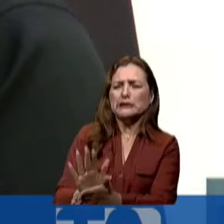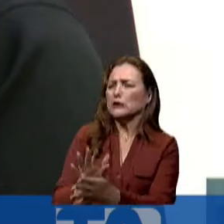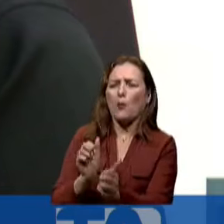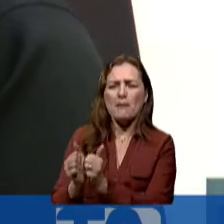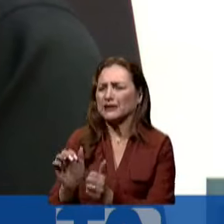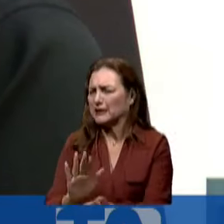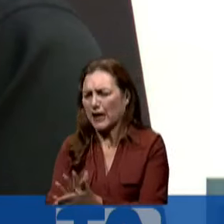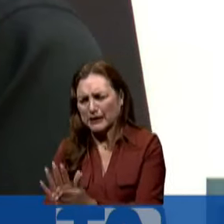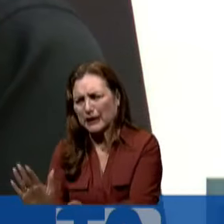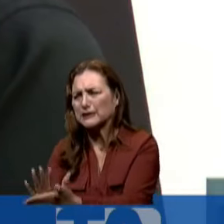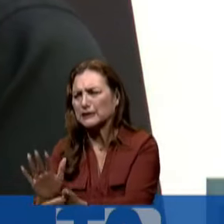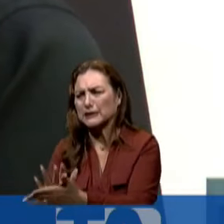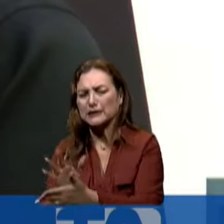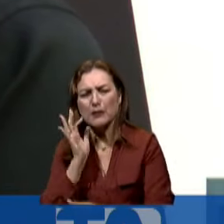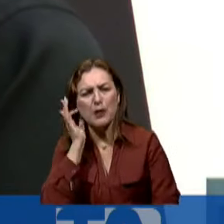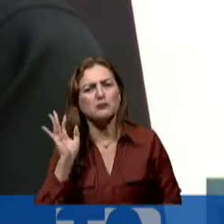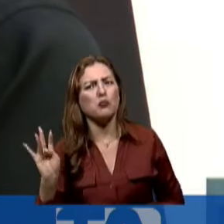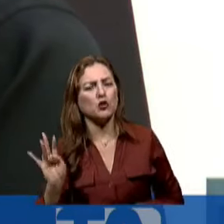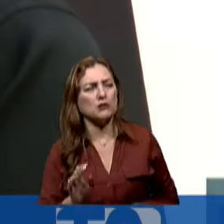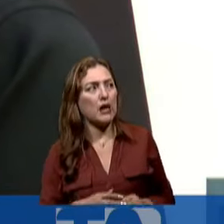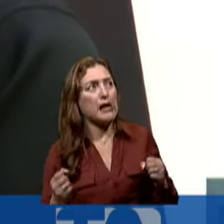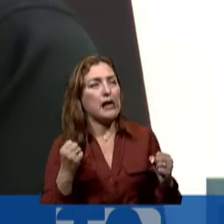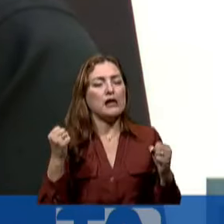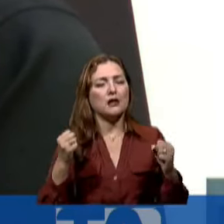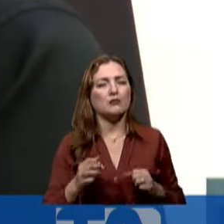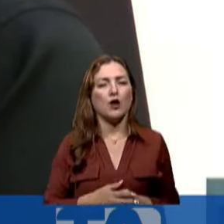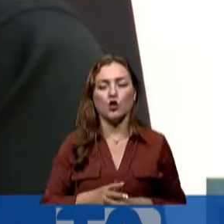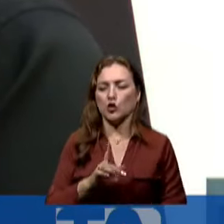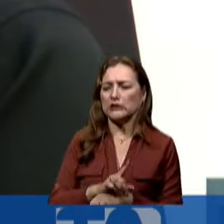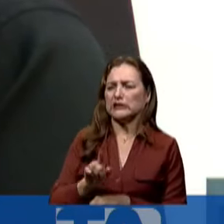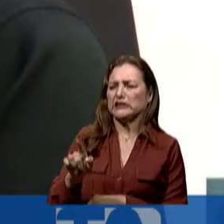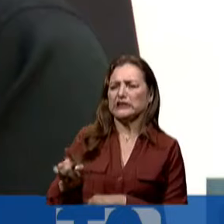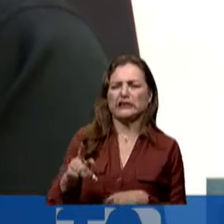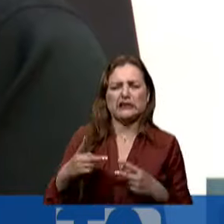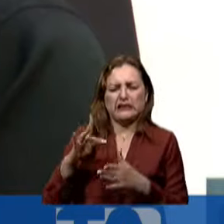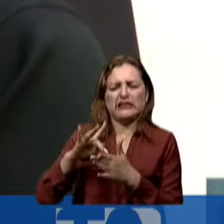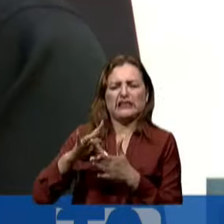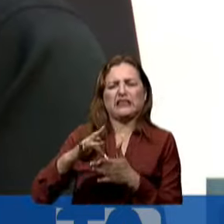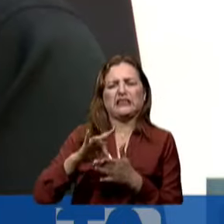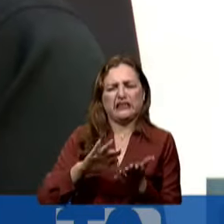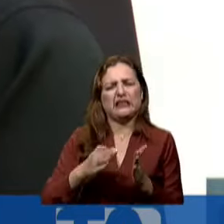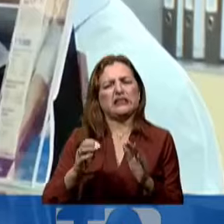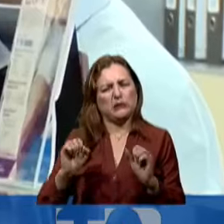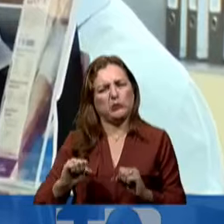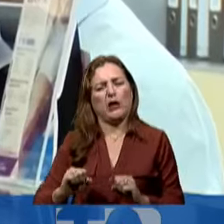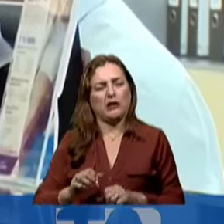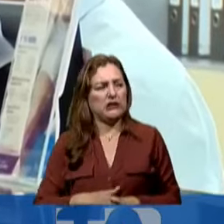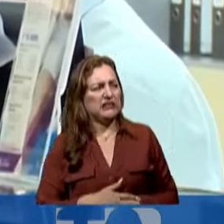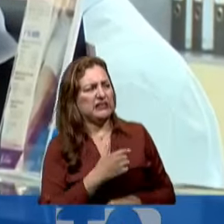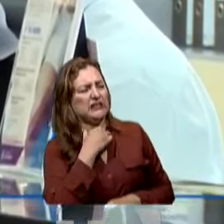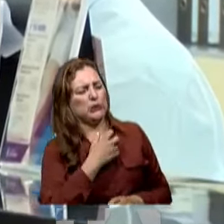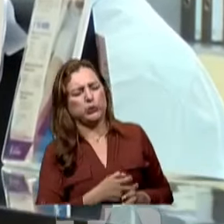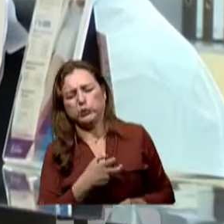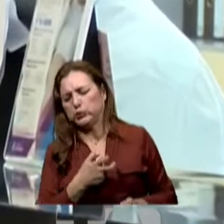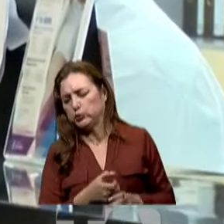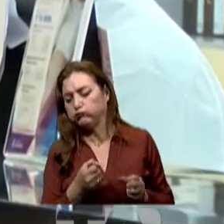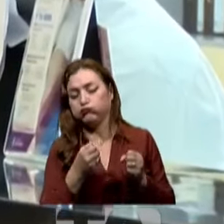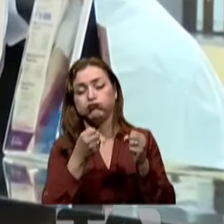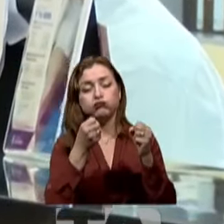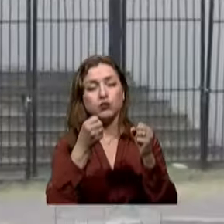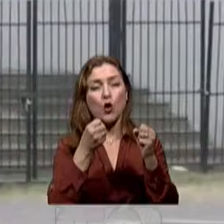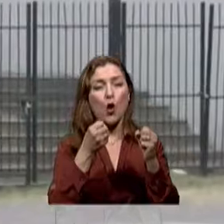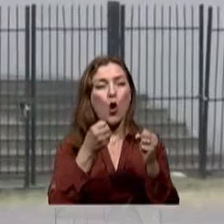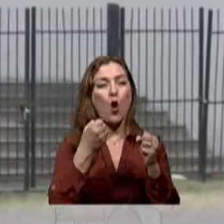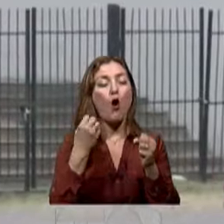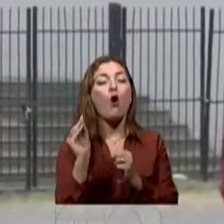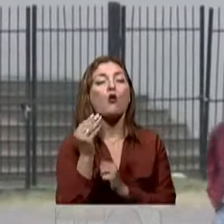¿no? Y lo duro fue cuando los doctores dijeron que la vida de mi hijo corría peligro. El hecho causó graves lesiones en el